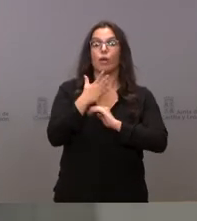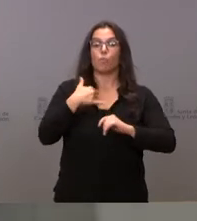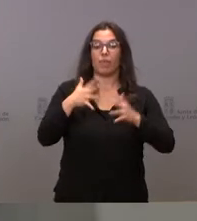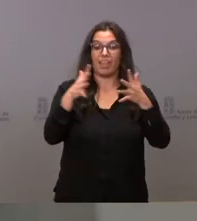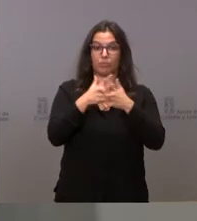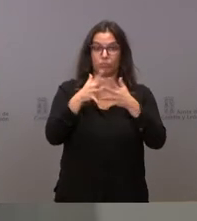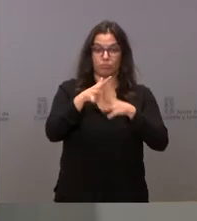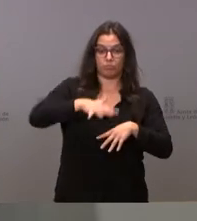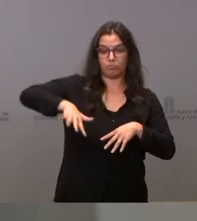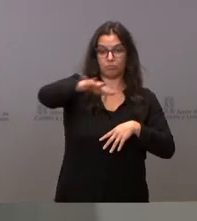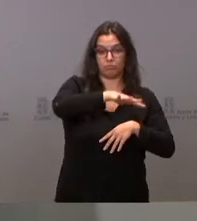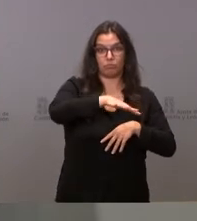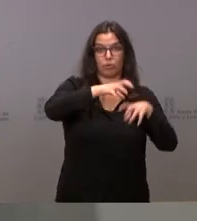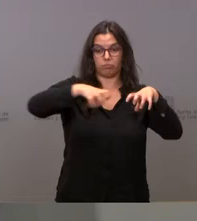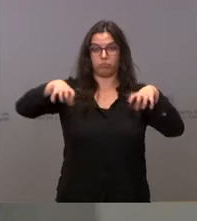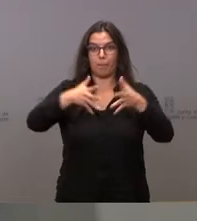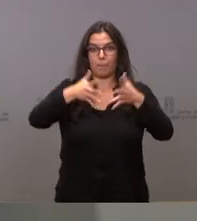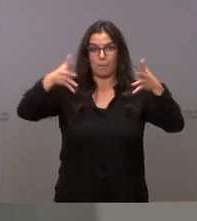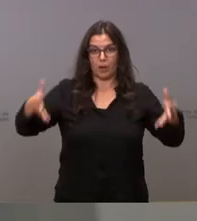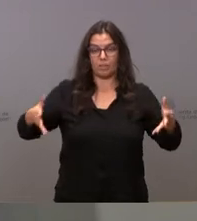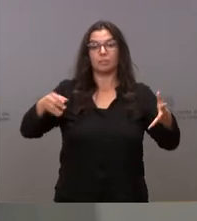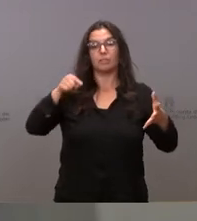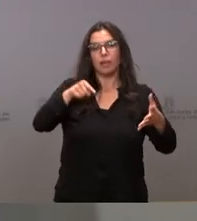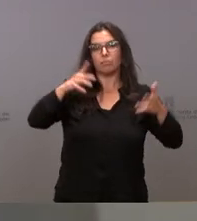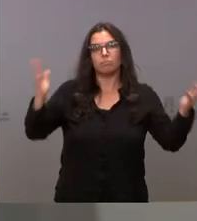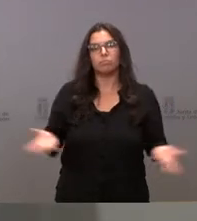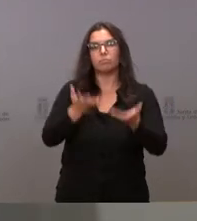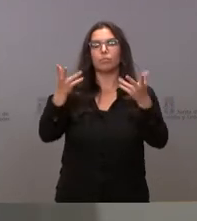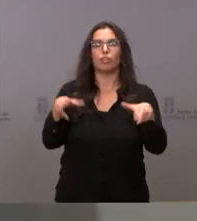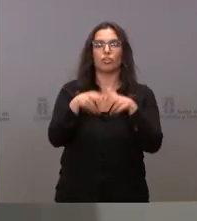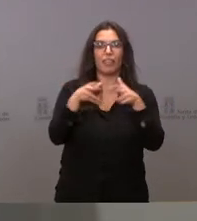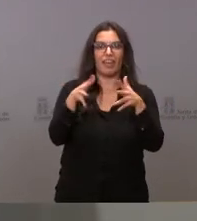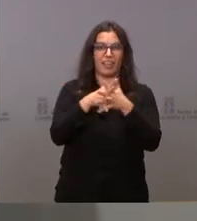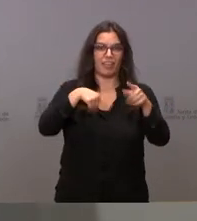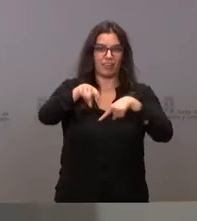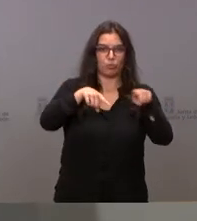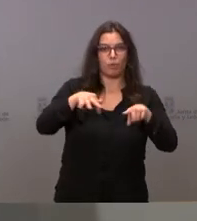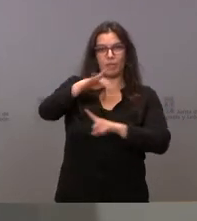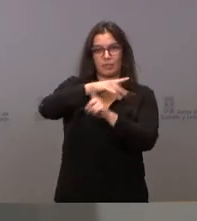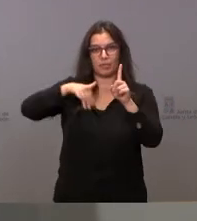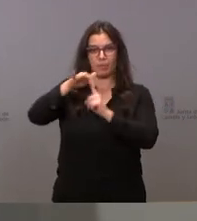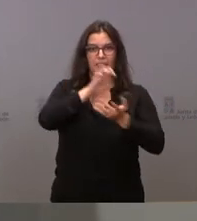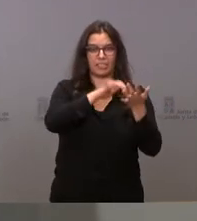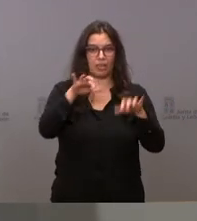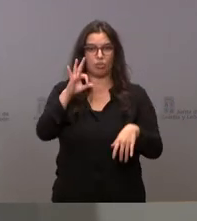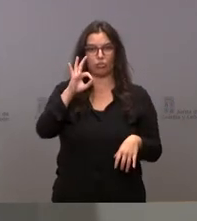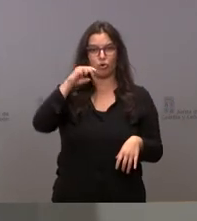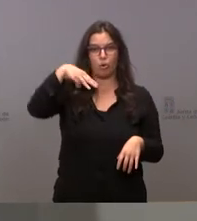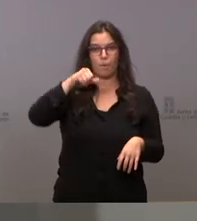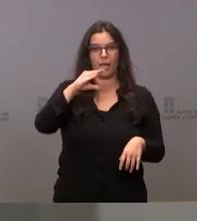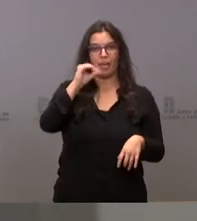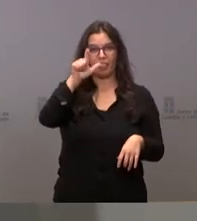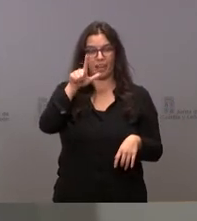infraestructuras logísticas en este enclave, promovido por la Sociedad de Infraestructuras y Medio Ambiente de Castilla y León, SOMACIL, y esta